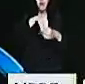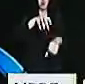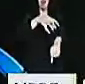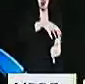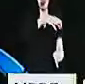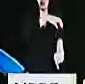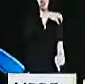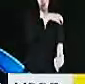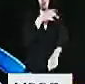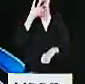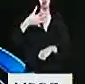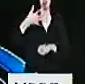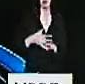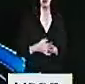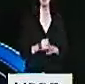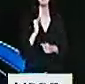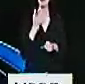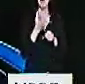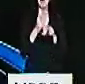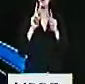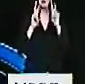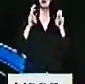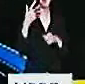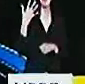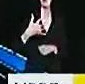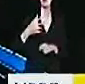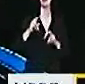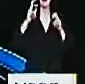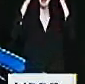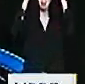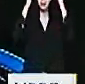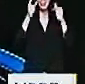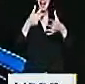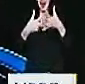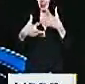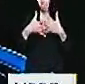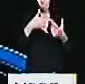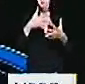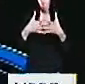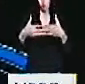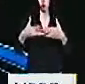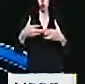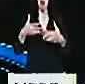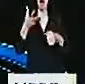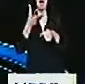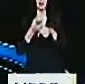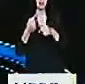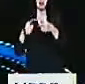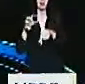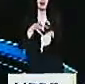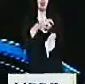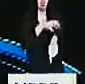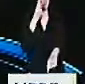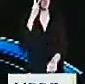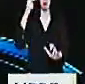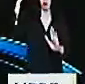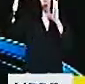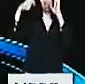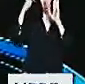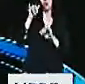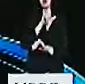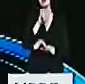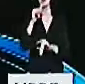hay un tema súper importante, que es el tema de los talentos, ¿no? Y que están distribuidos efectivamente en distintas regiones. De hecho, los invito a que veamos una nota, vamos a seguir